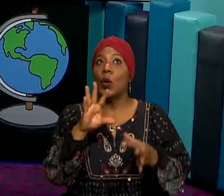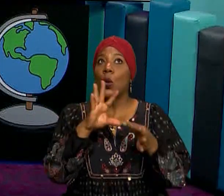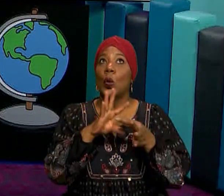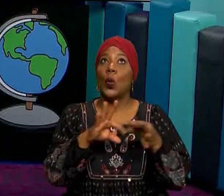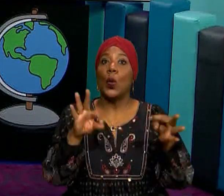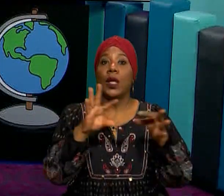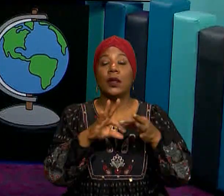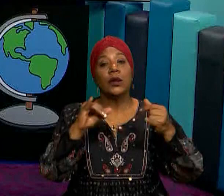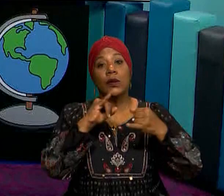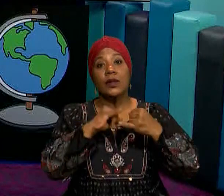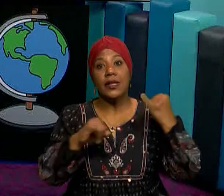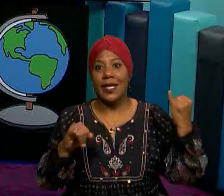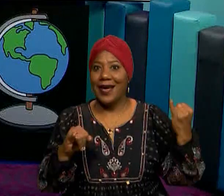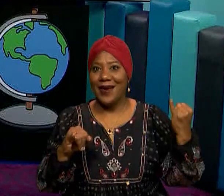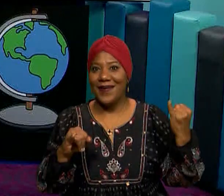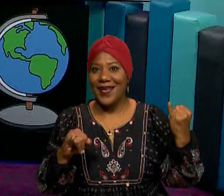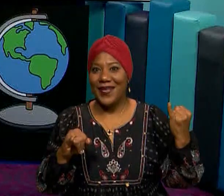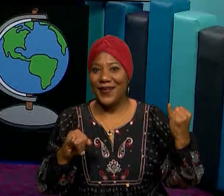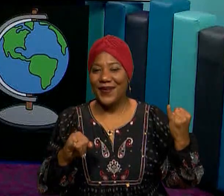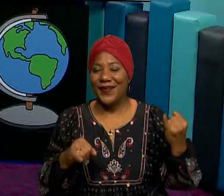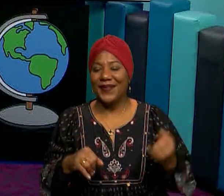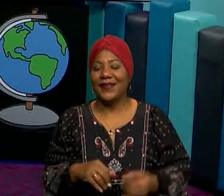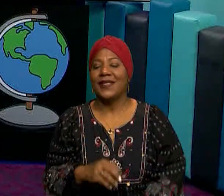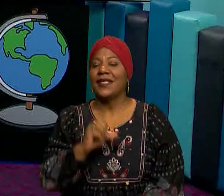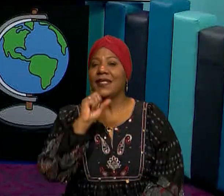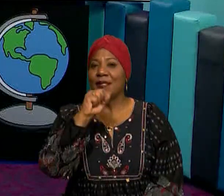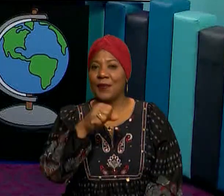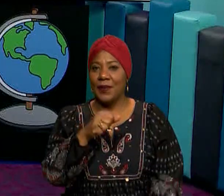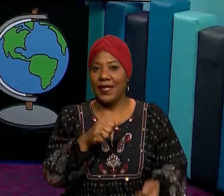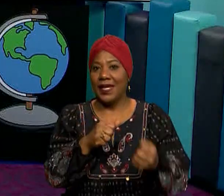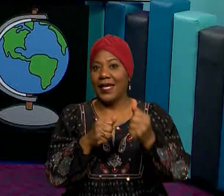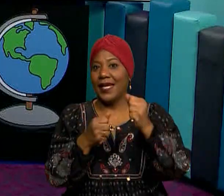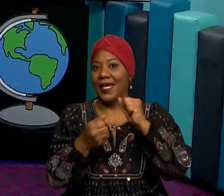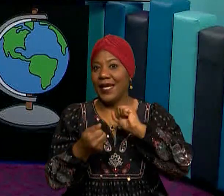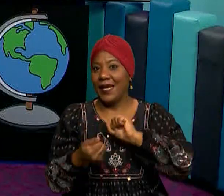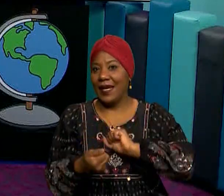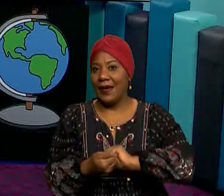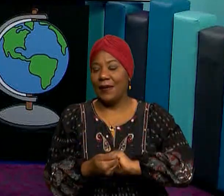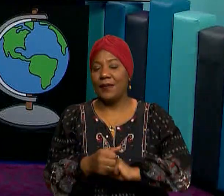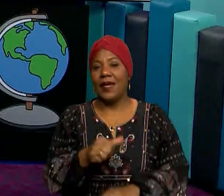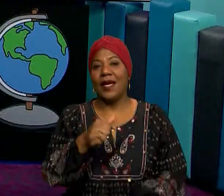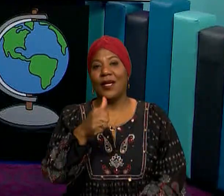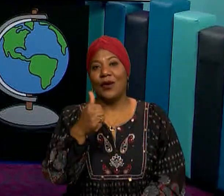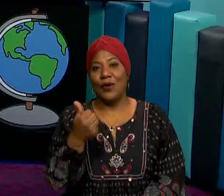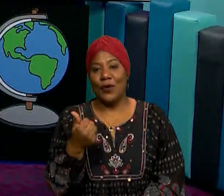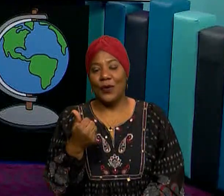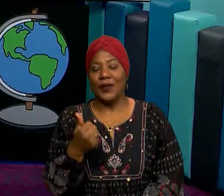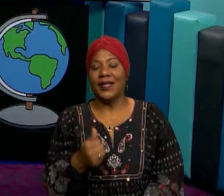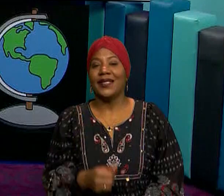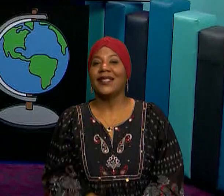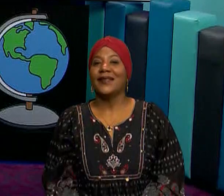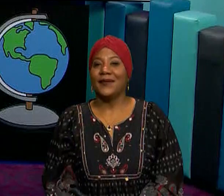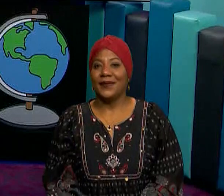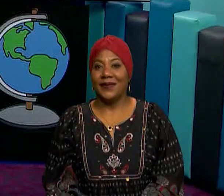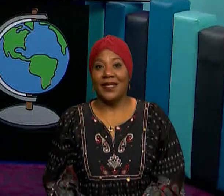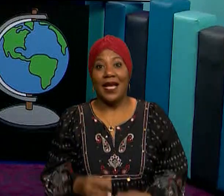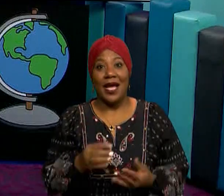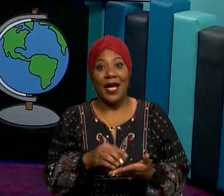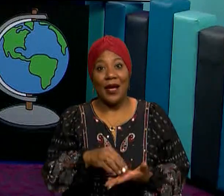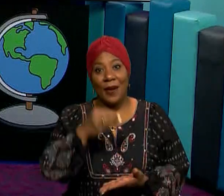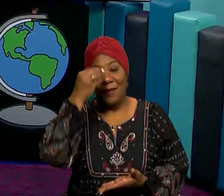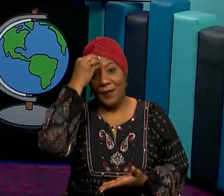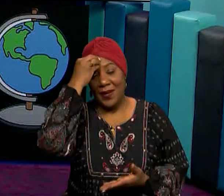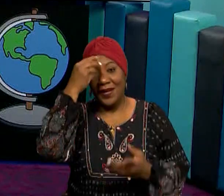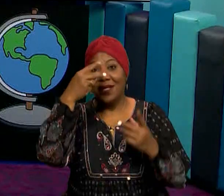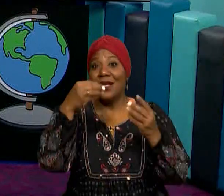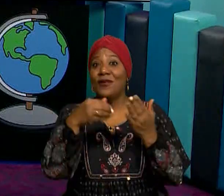se ha acabado, ¿verdad? Podemos cambiarlo, podemos utilizar otras palabras buscando y mejorando nuestra estructura